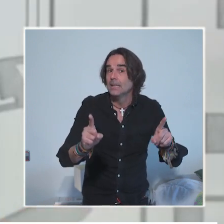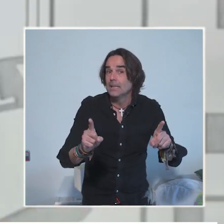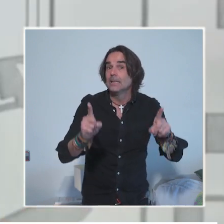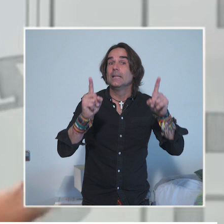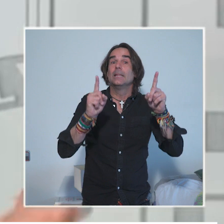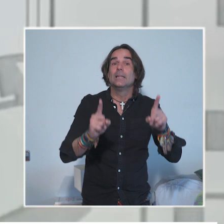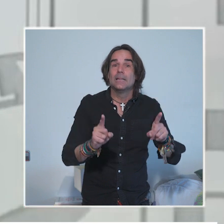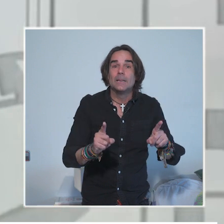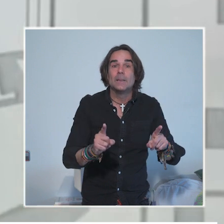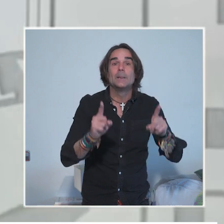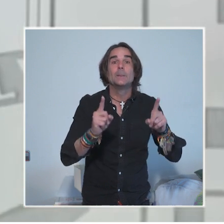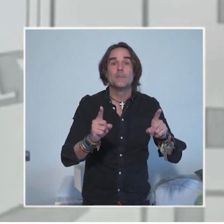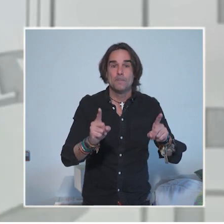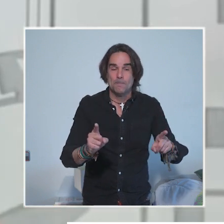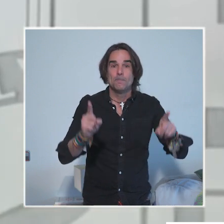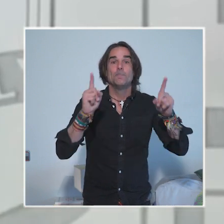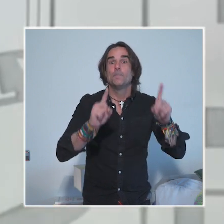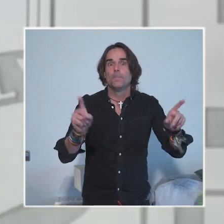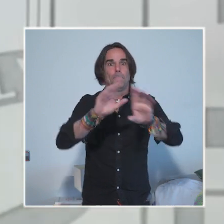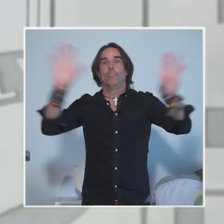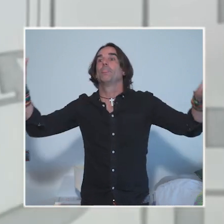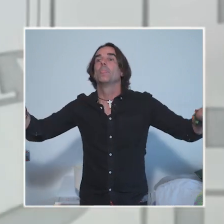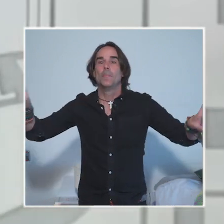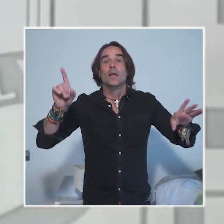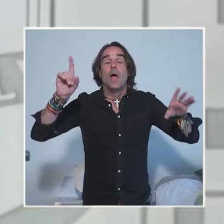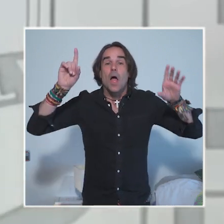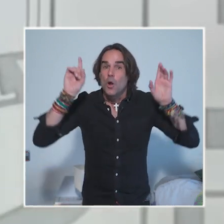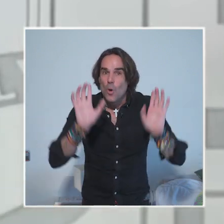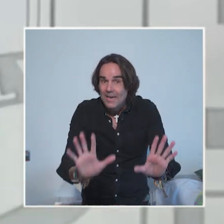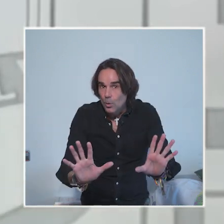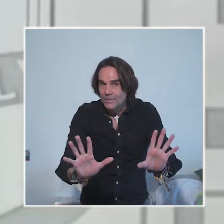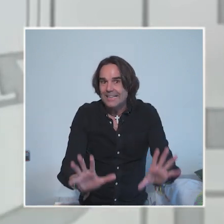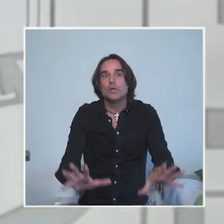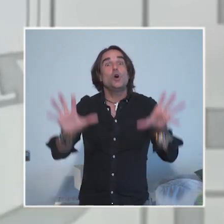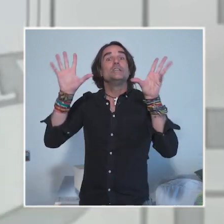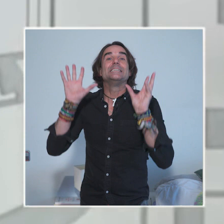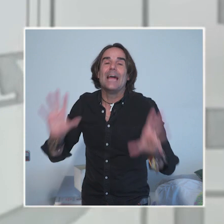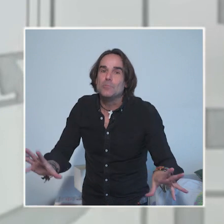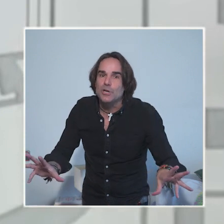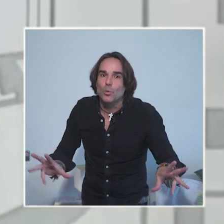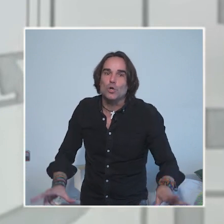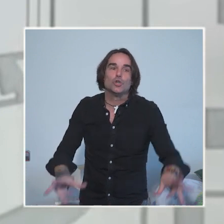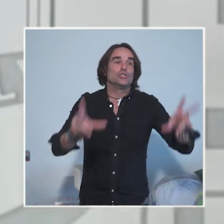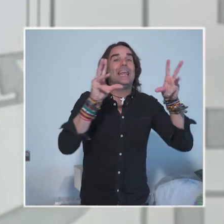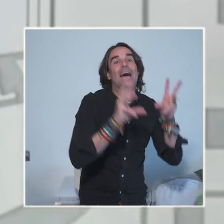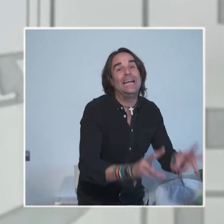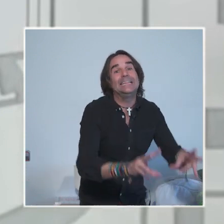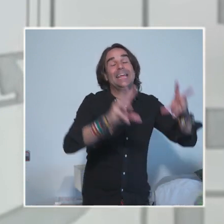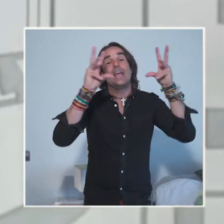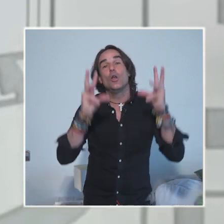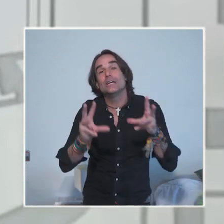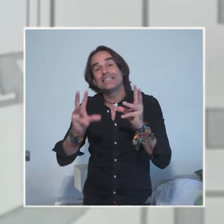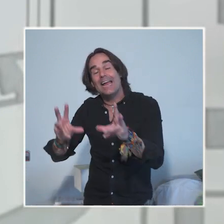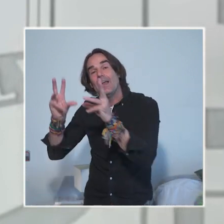es colectiva y, desde luego, no hay ninguna cifra, ningún dato. No hay ningún dato. Seamos rigurosos. La